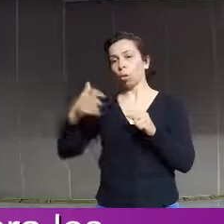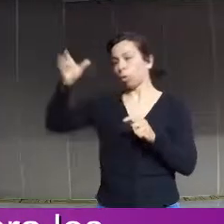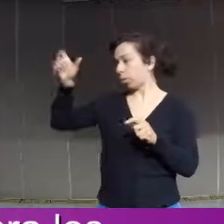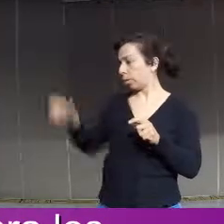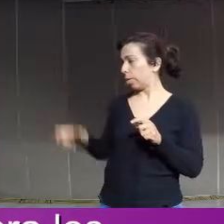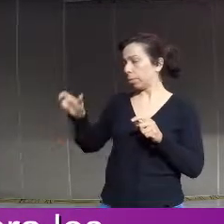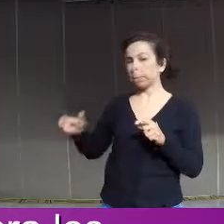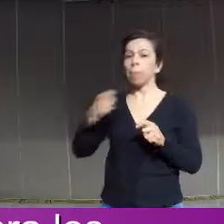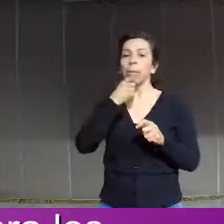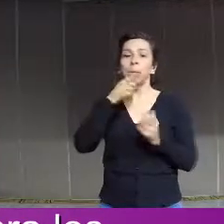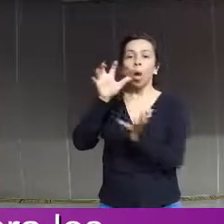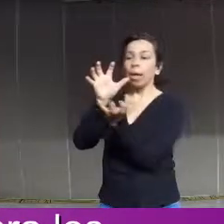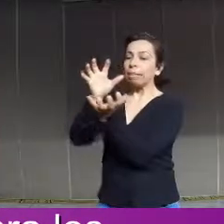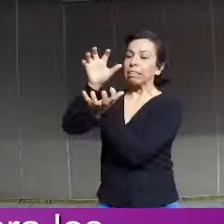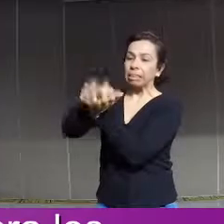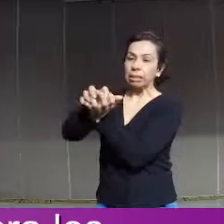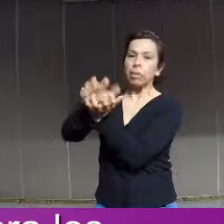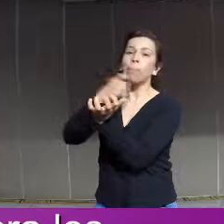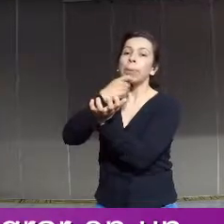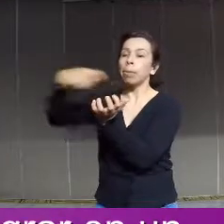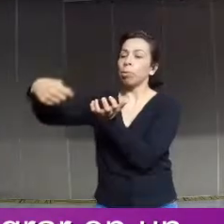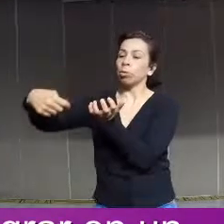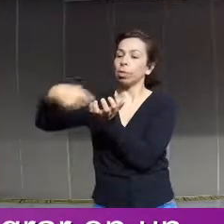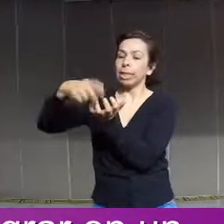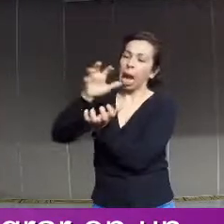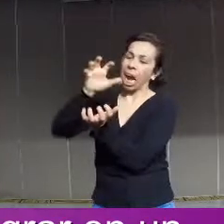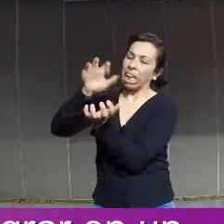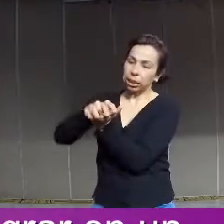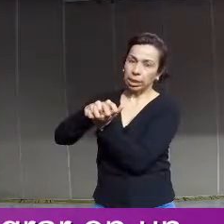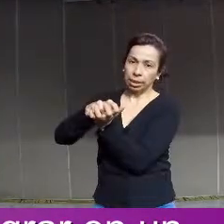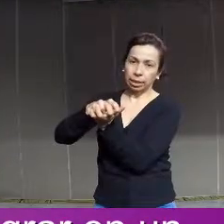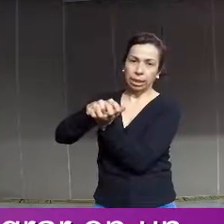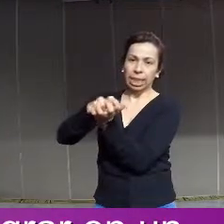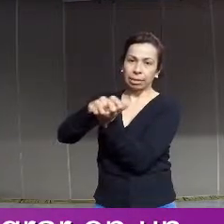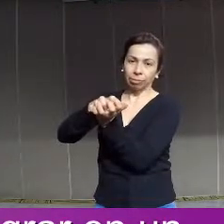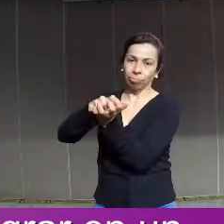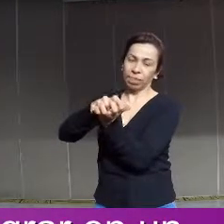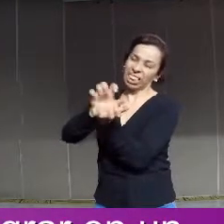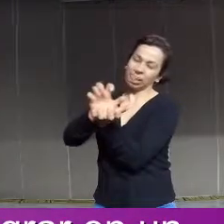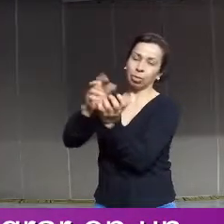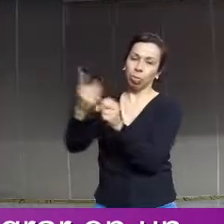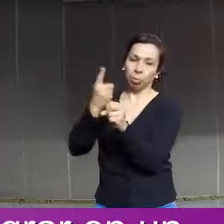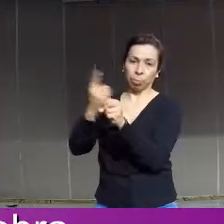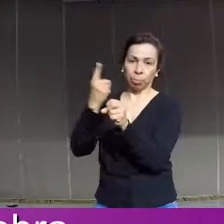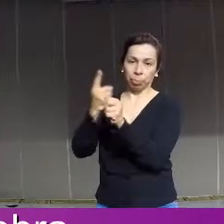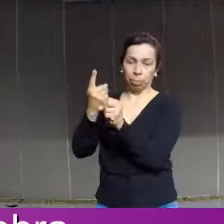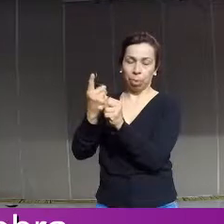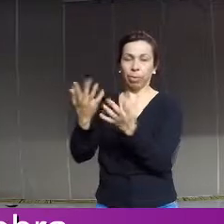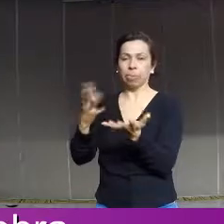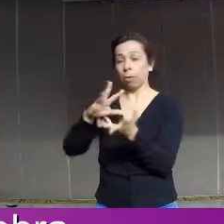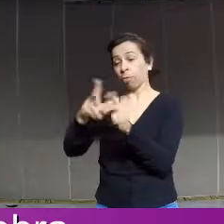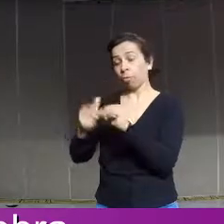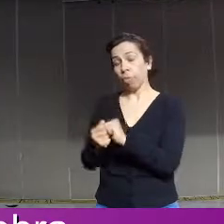mordida tónica, cuando la cuchara ingresa aparece la mordida. Pero bueno, en los pacientes que pueden, en la medida